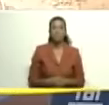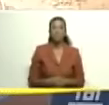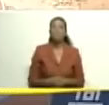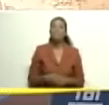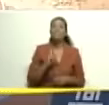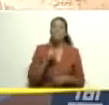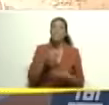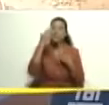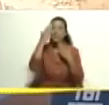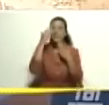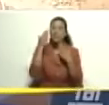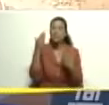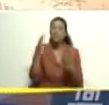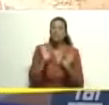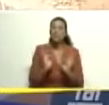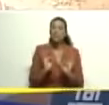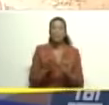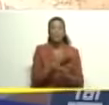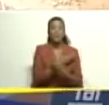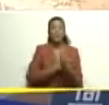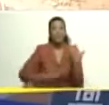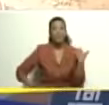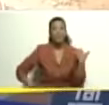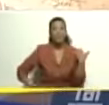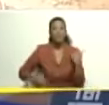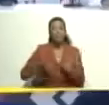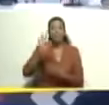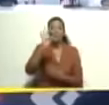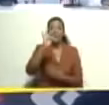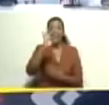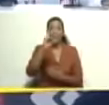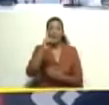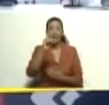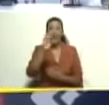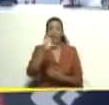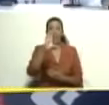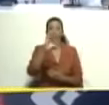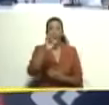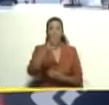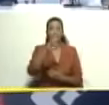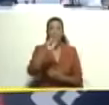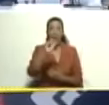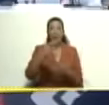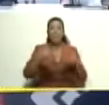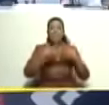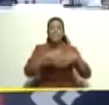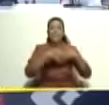Saludo al presidente de Fedecámara, presente